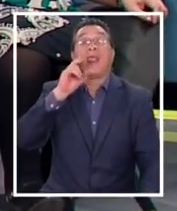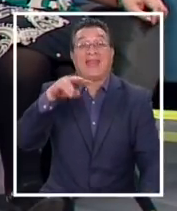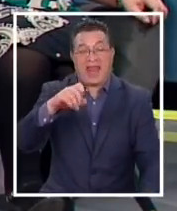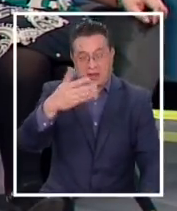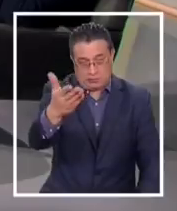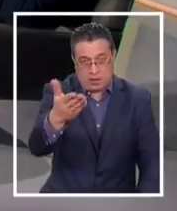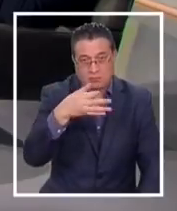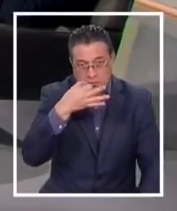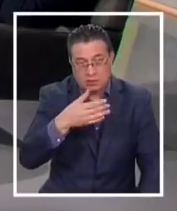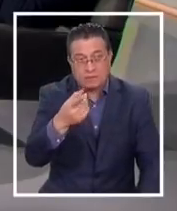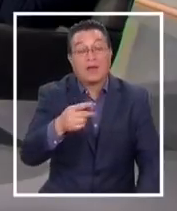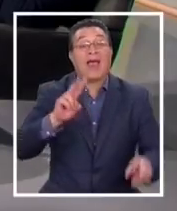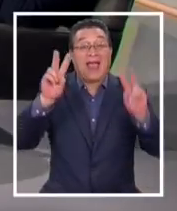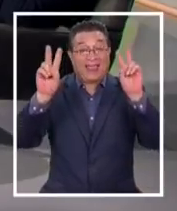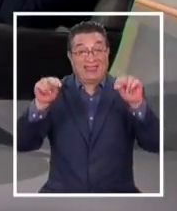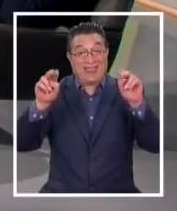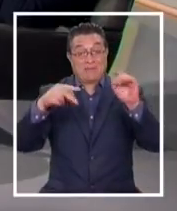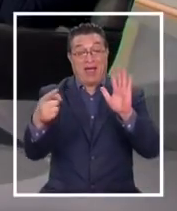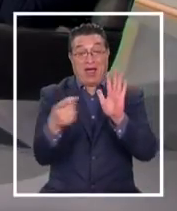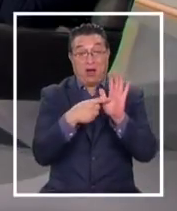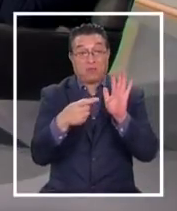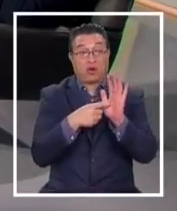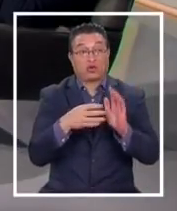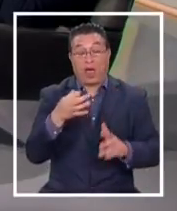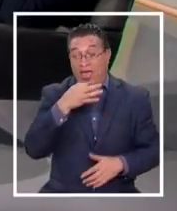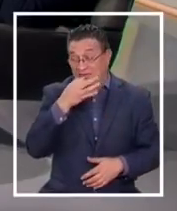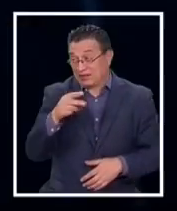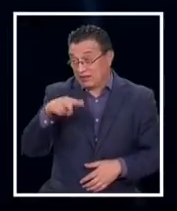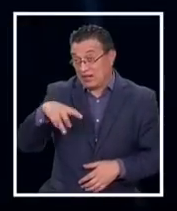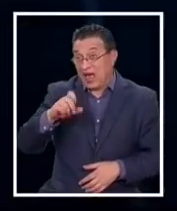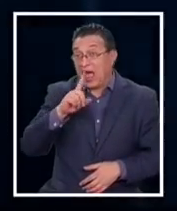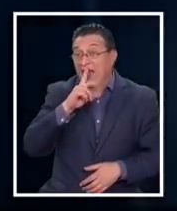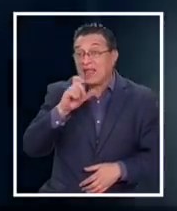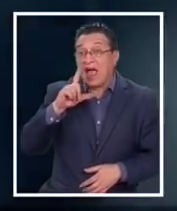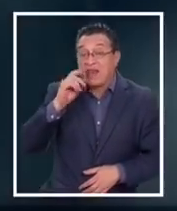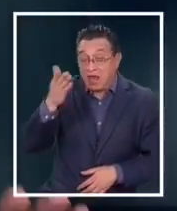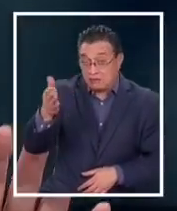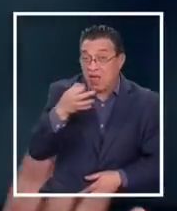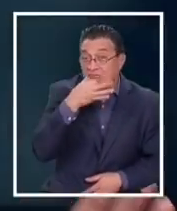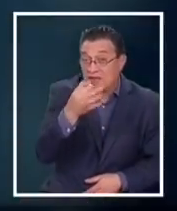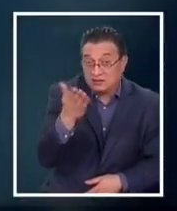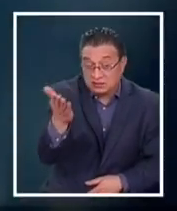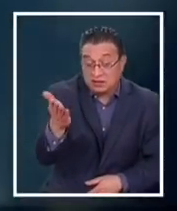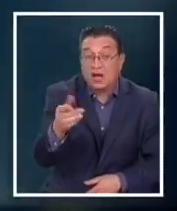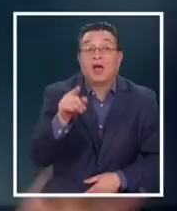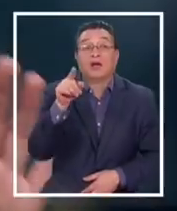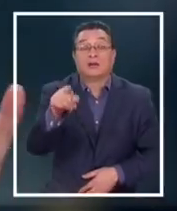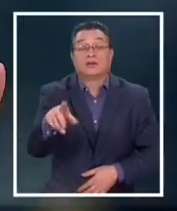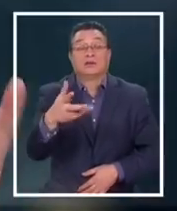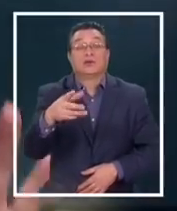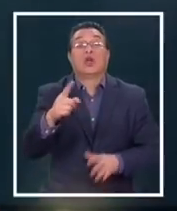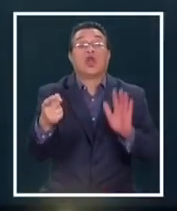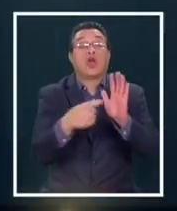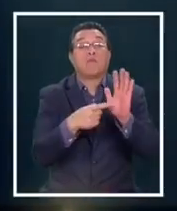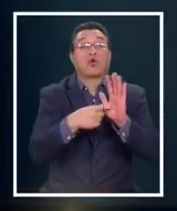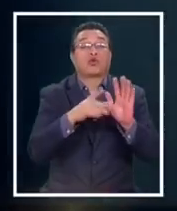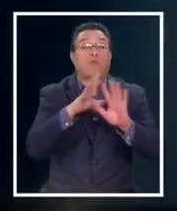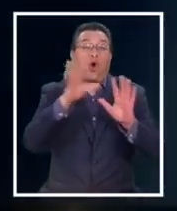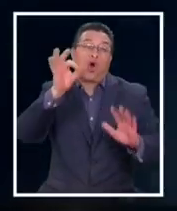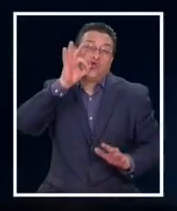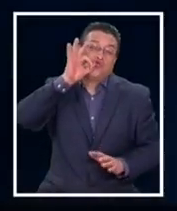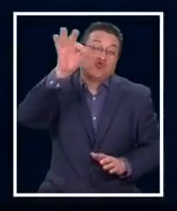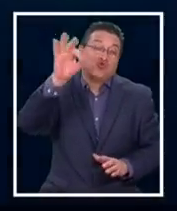que el tema de los impuestos, lo mencionó Natalia, que se toca el impuesto a los super ricos,